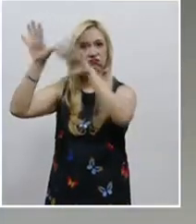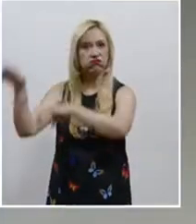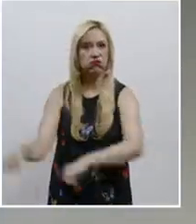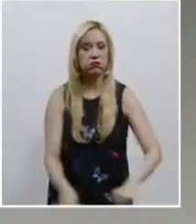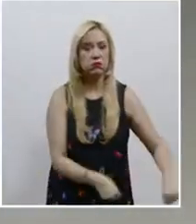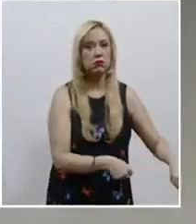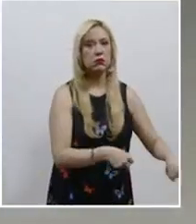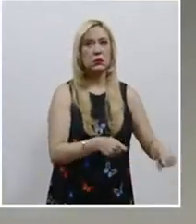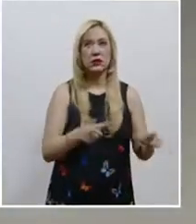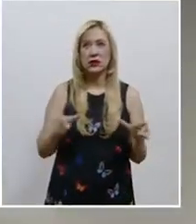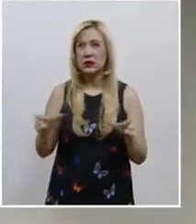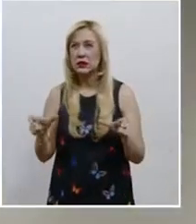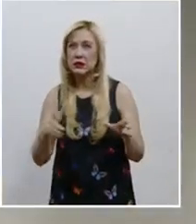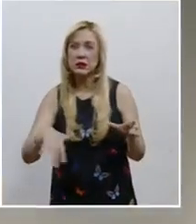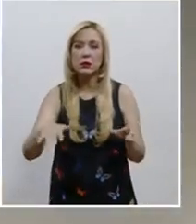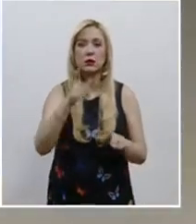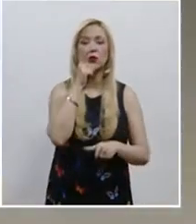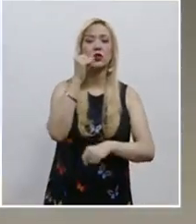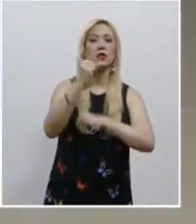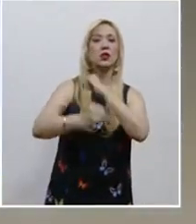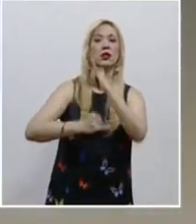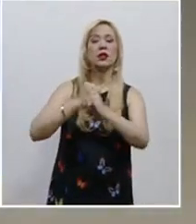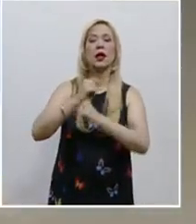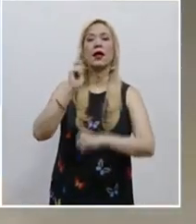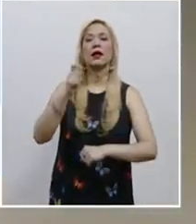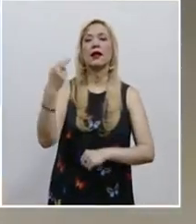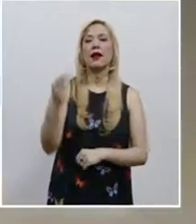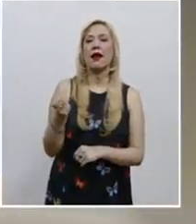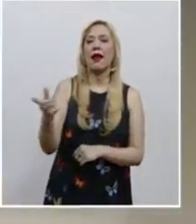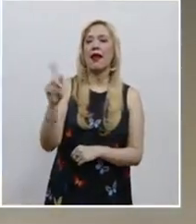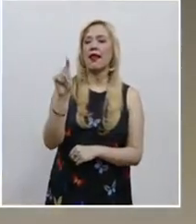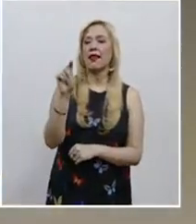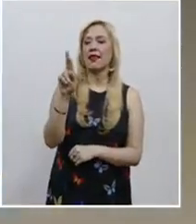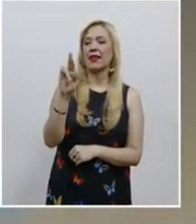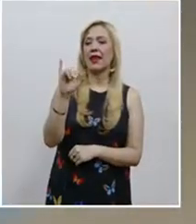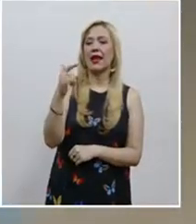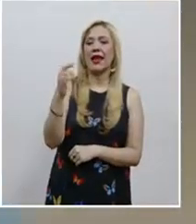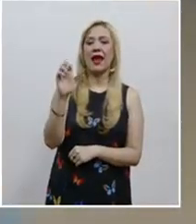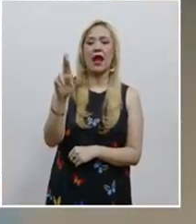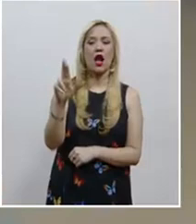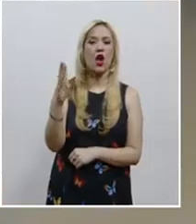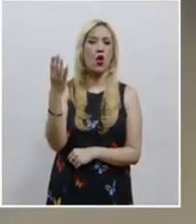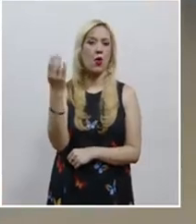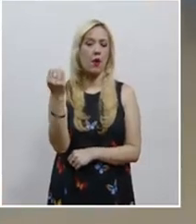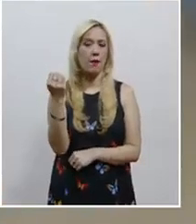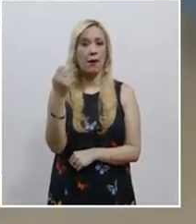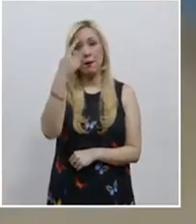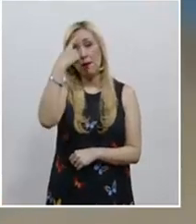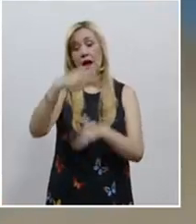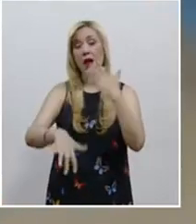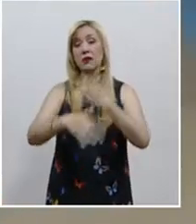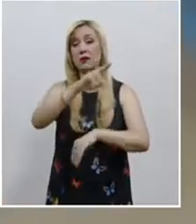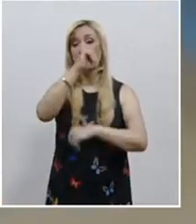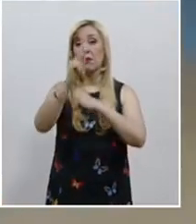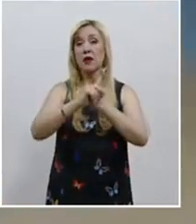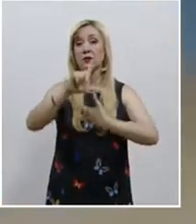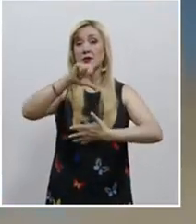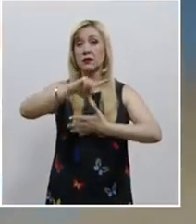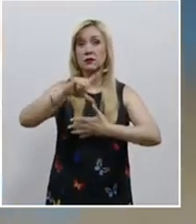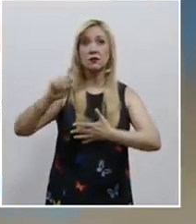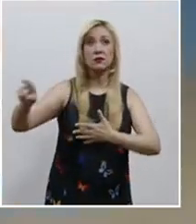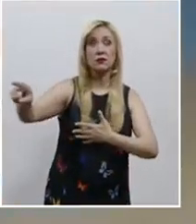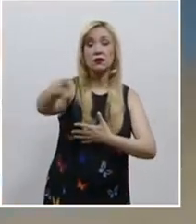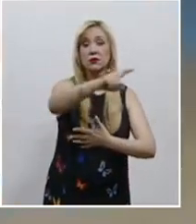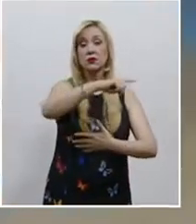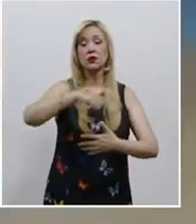del operativo de la Interpol denominado Trigger 9, en coordinación con autoridades de 15 países de América Latina entre el 12